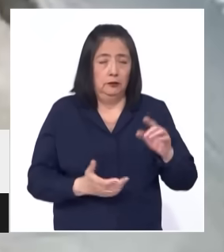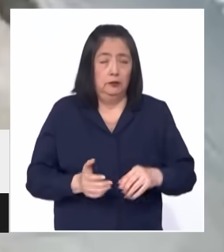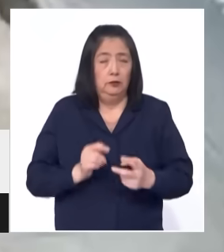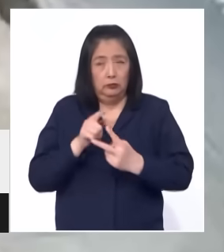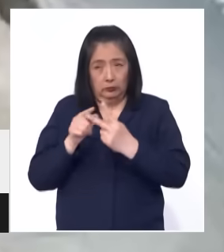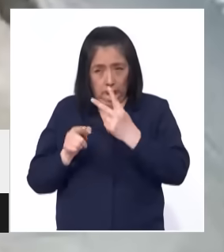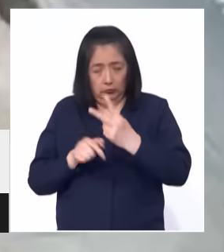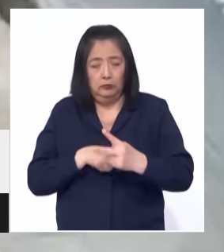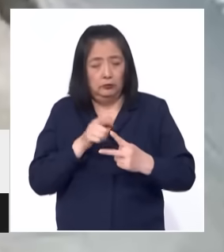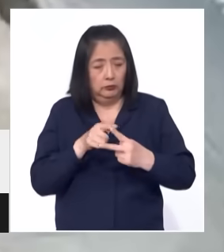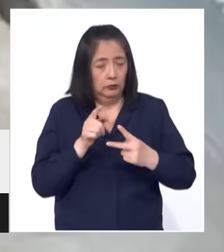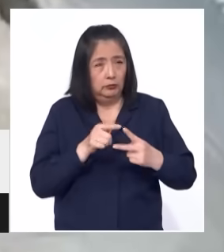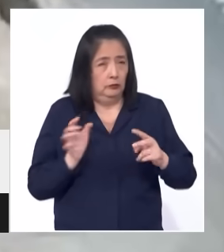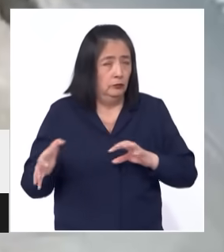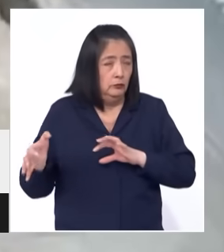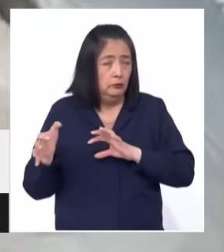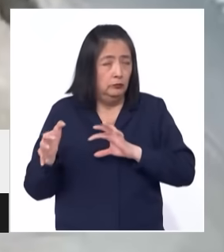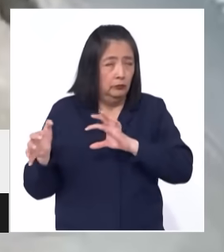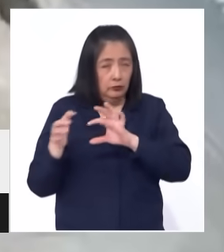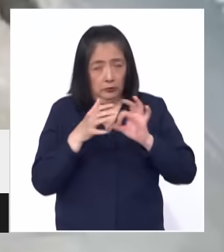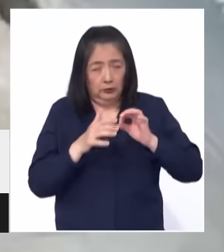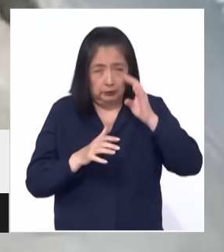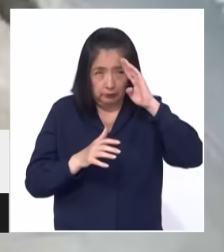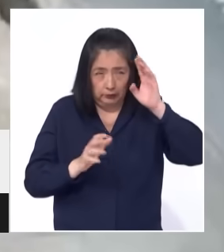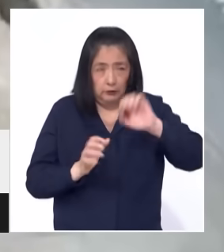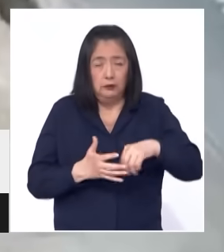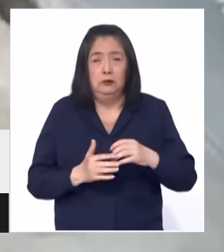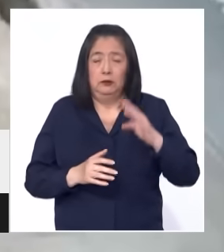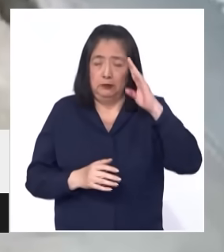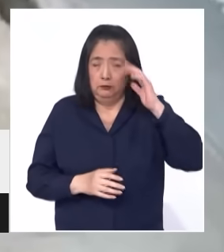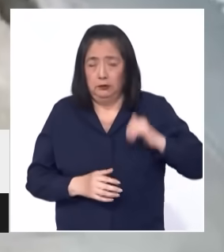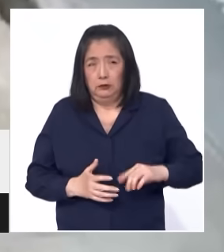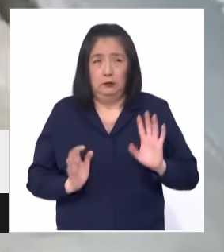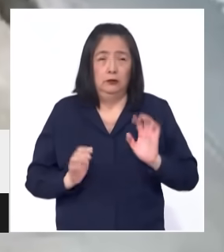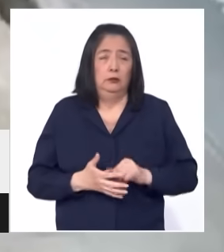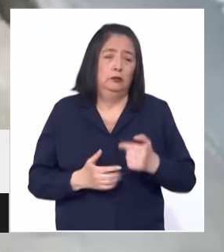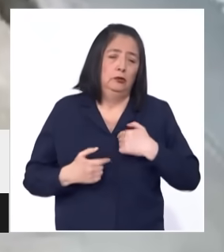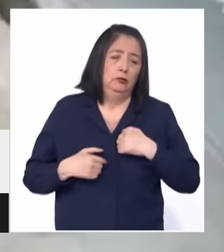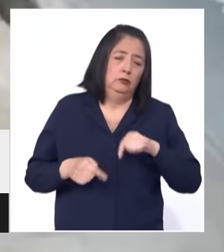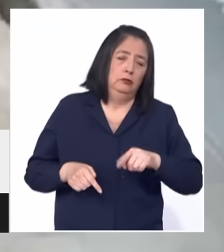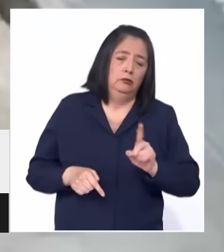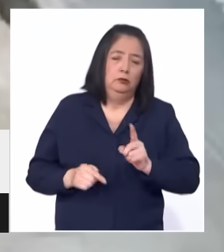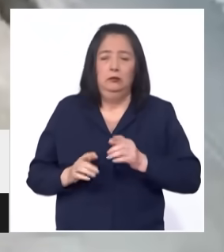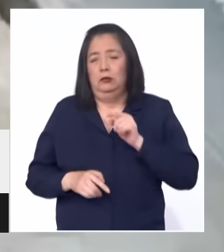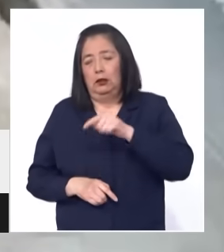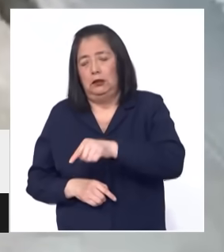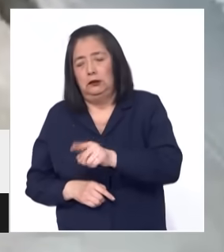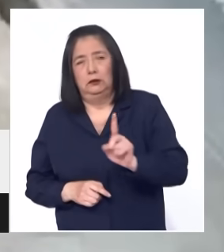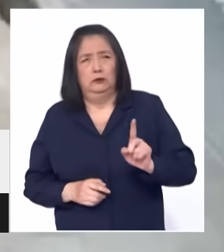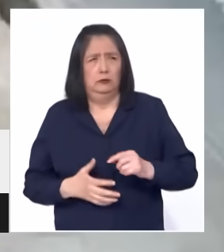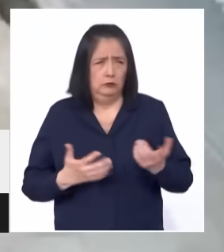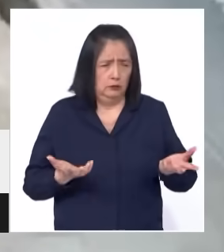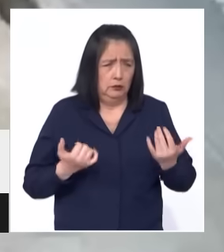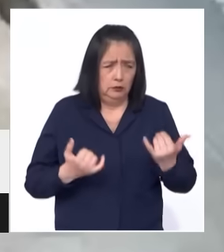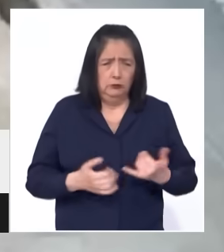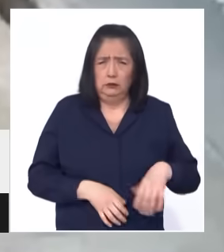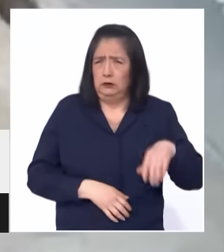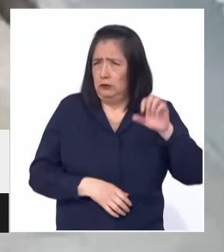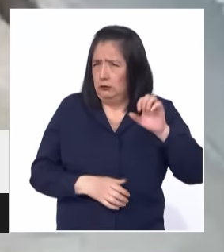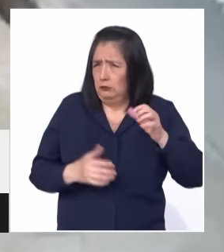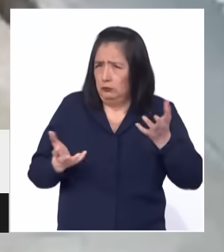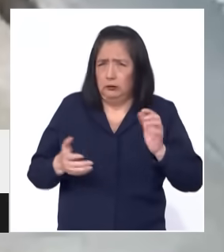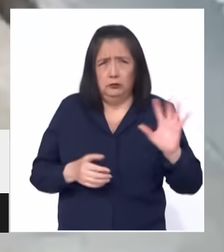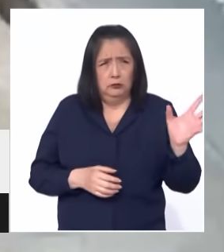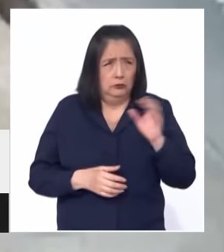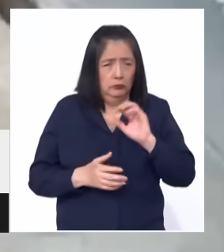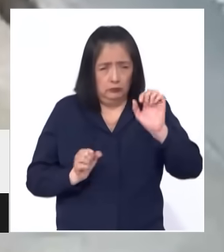cosas, unificación, tanto la policía, el serenazgo, no que porque yo estoy ahí no puedo pasar por aquí. No, ahorita en estado de emergencia